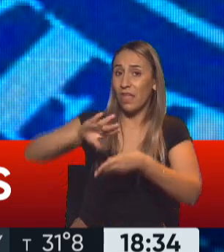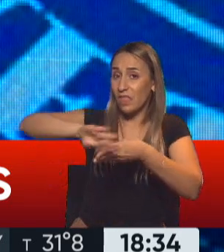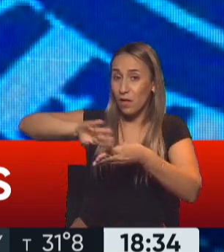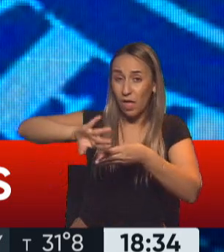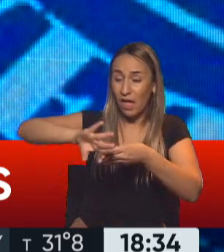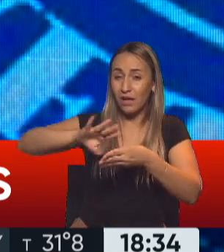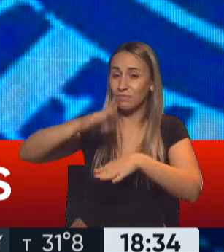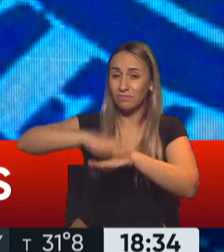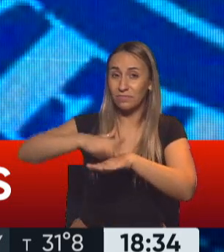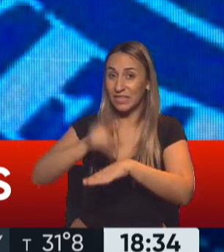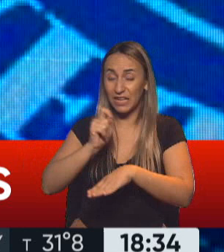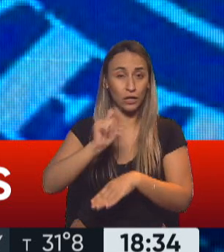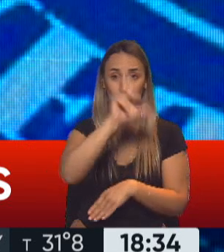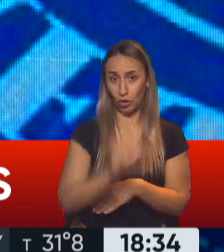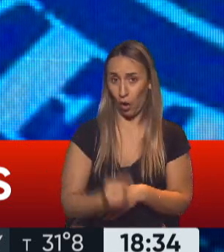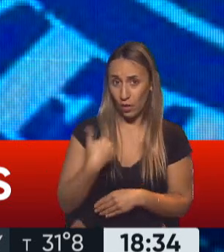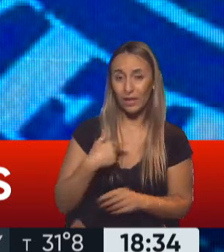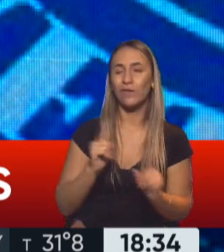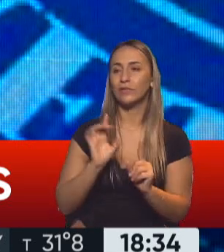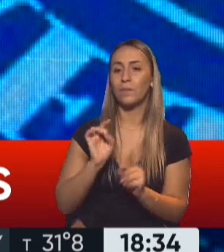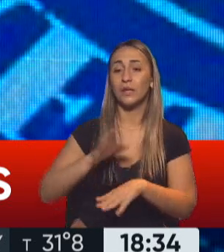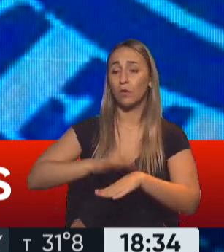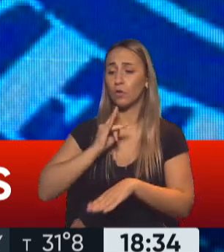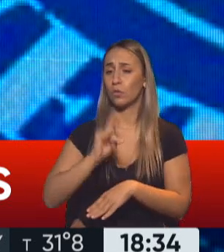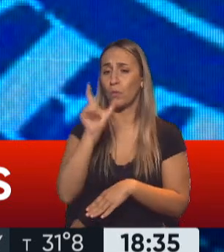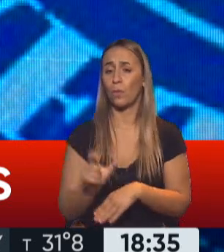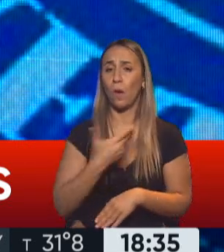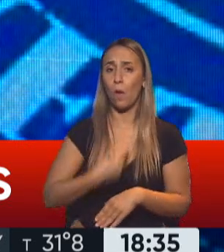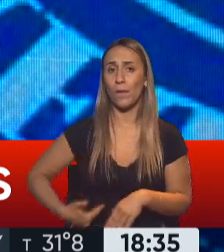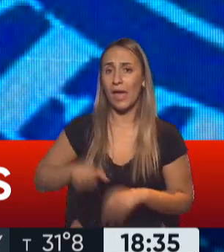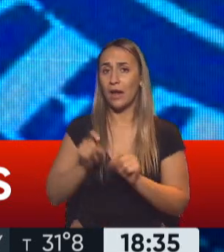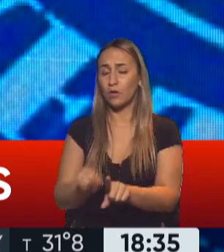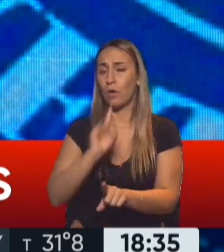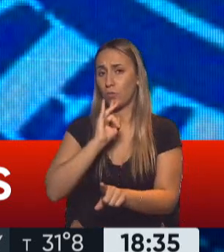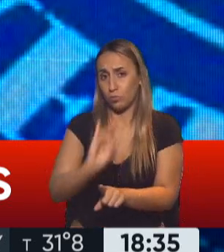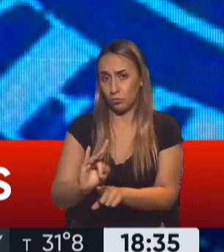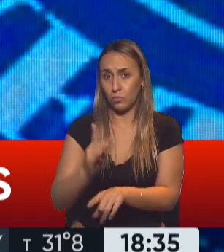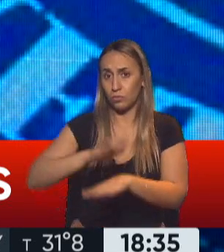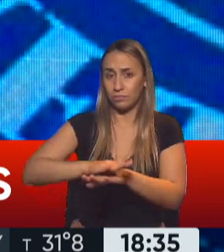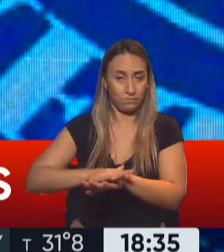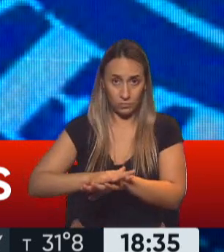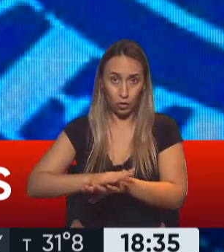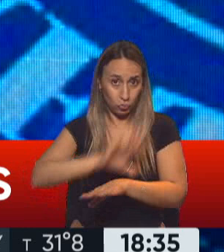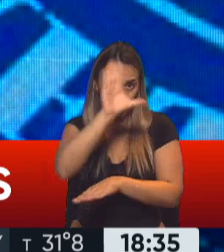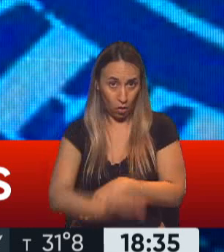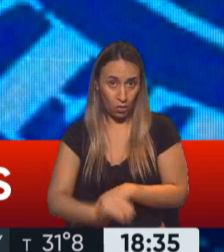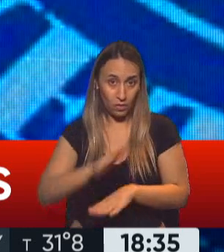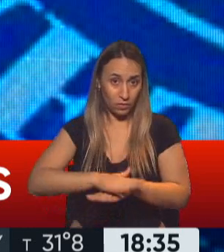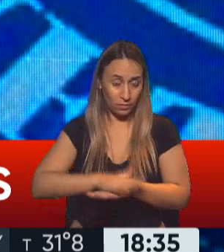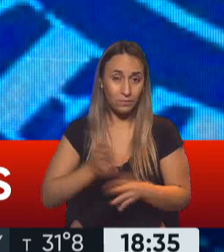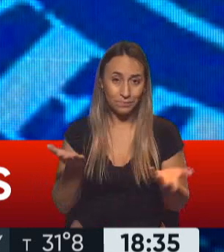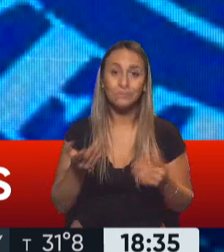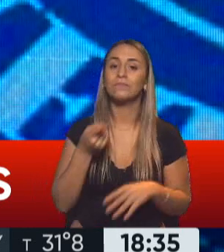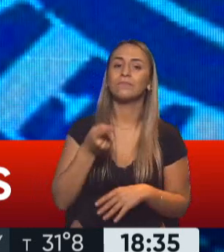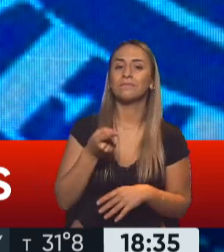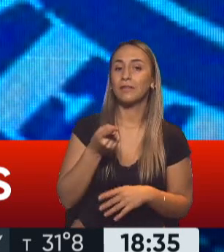en particular. Ese creo que es el pensamiento generalizado de más de un integrante de la UI ahora o ex integrante, teniendo